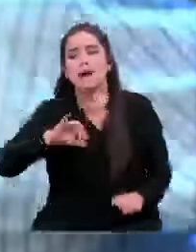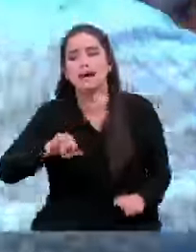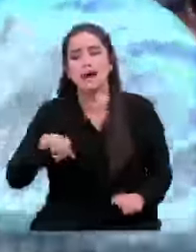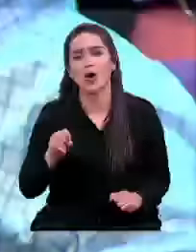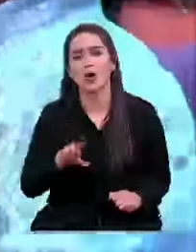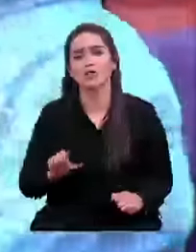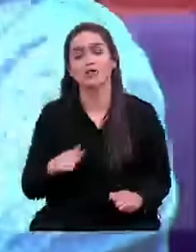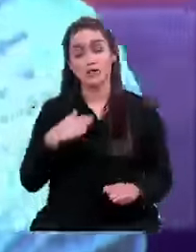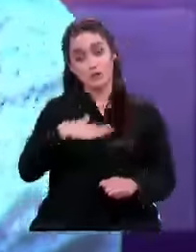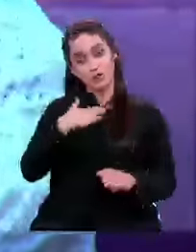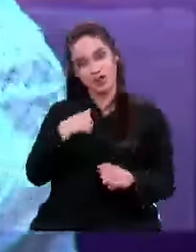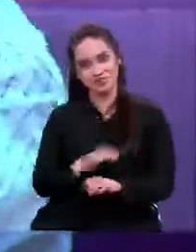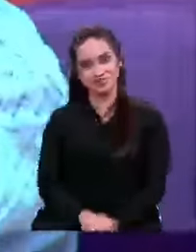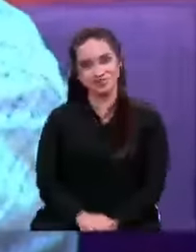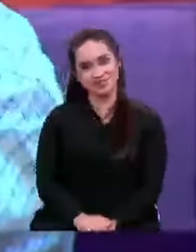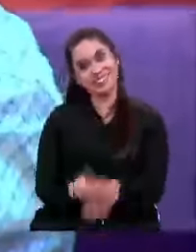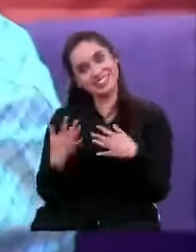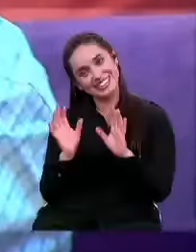quiero.